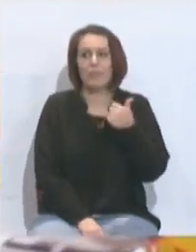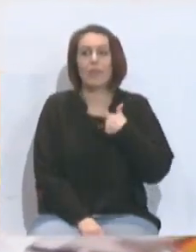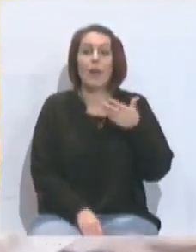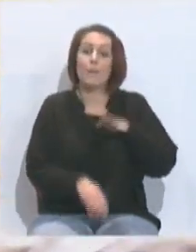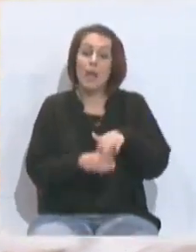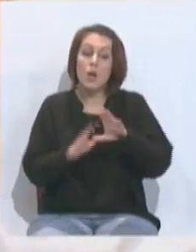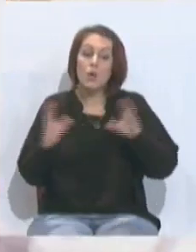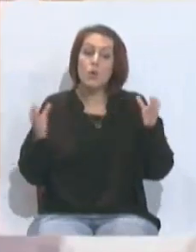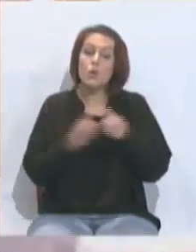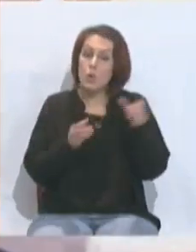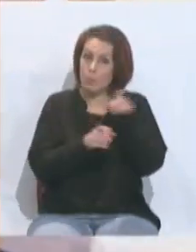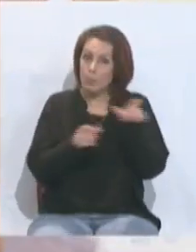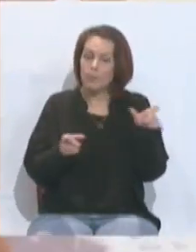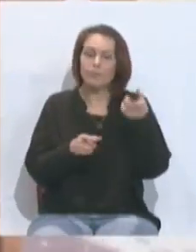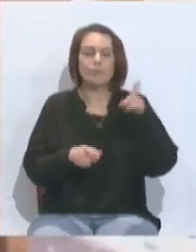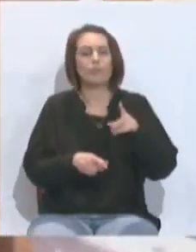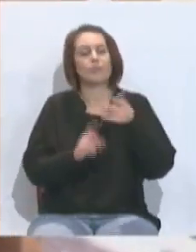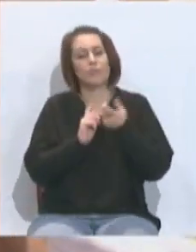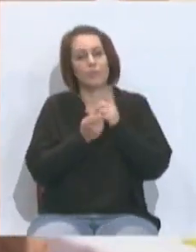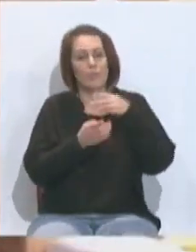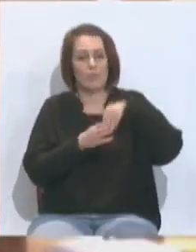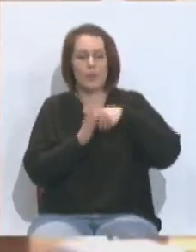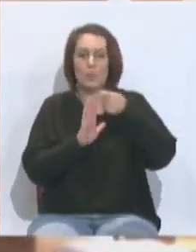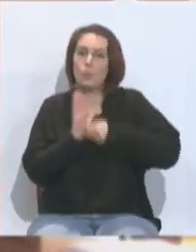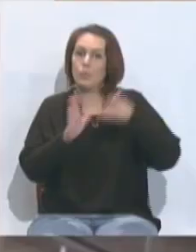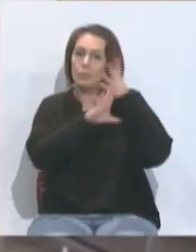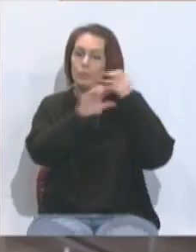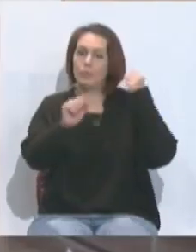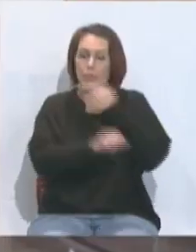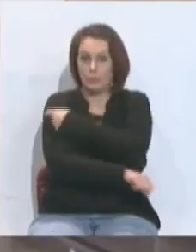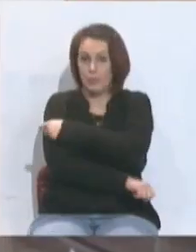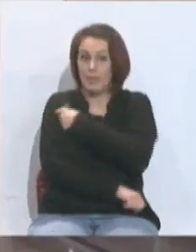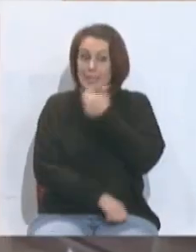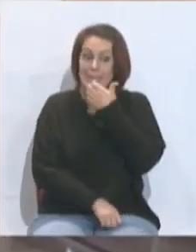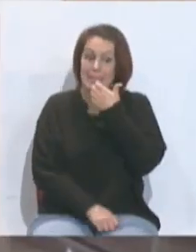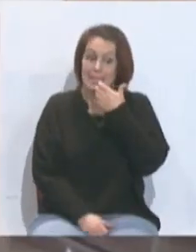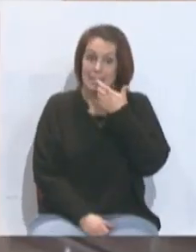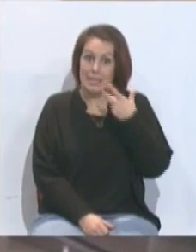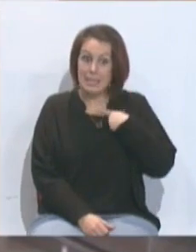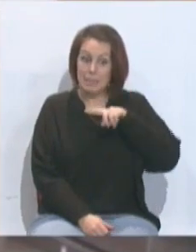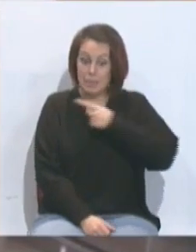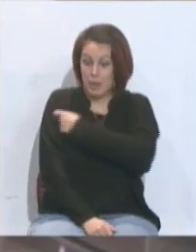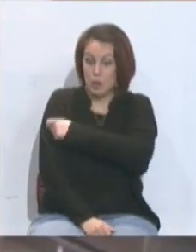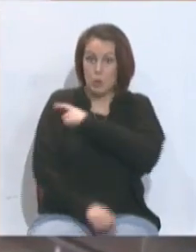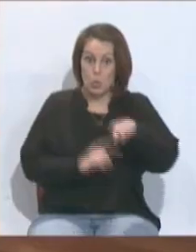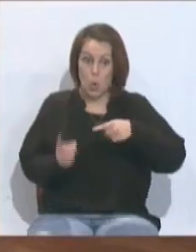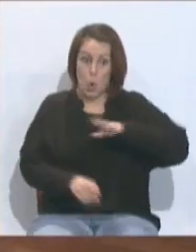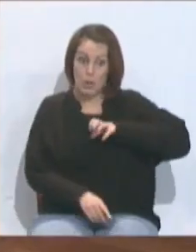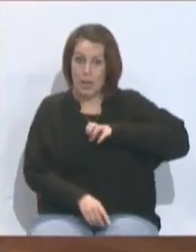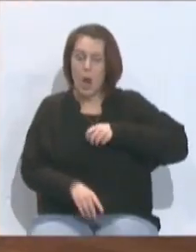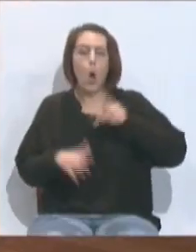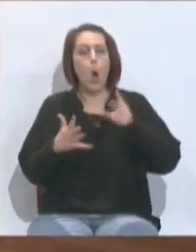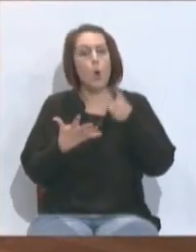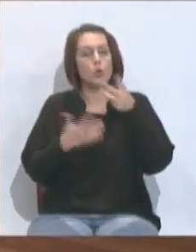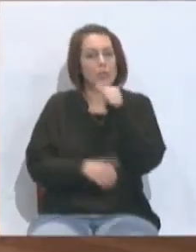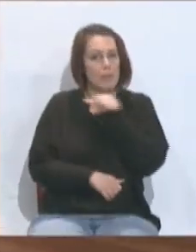que para este grupo poblacional también hay cambios en el protocolo de vacunación. Si se contagian tras la primera dosis, han de pasar ocho